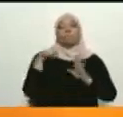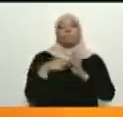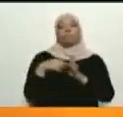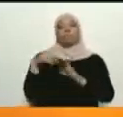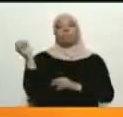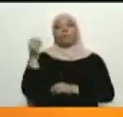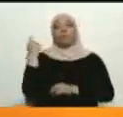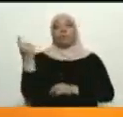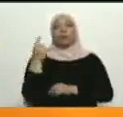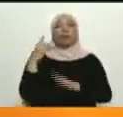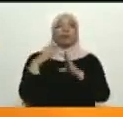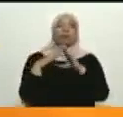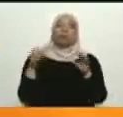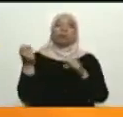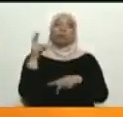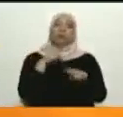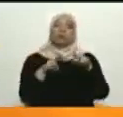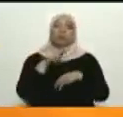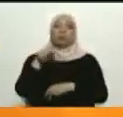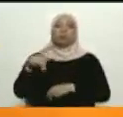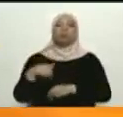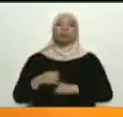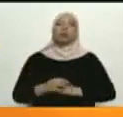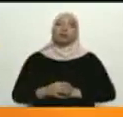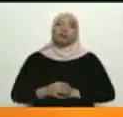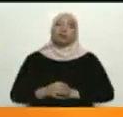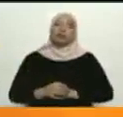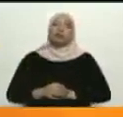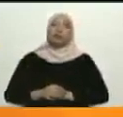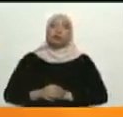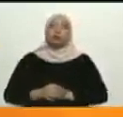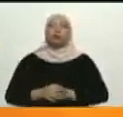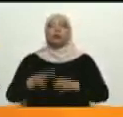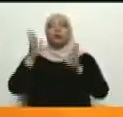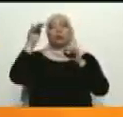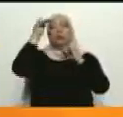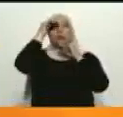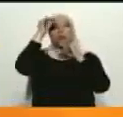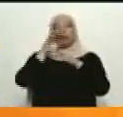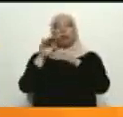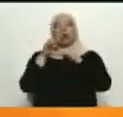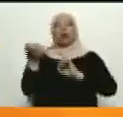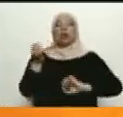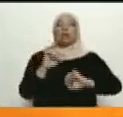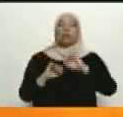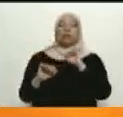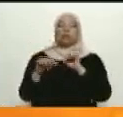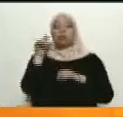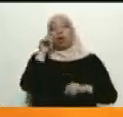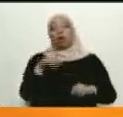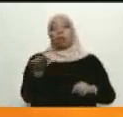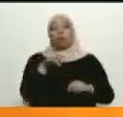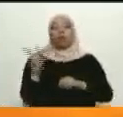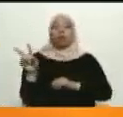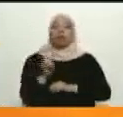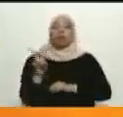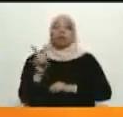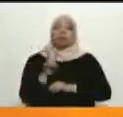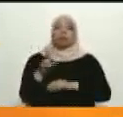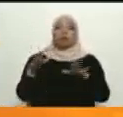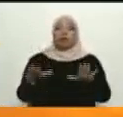de todos los medios dispuestos para atender proteger y defender al pueblo venezolano